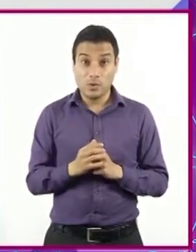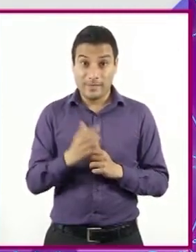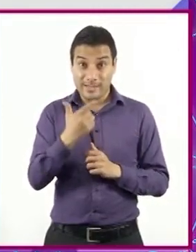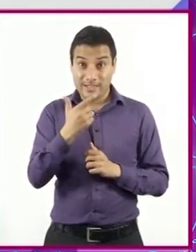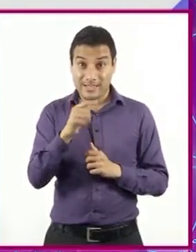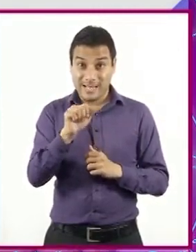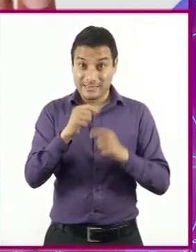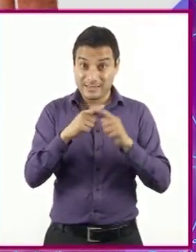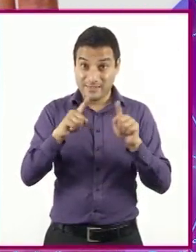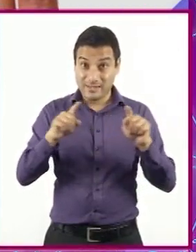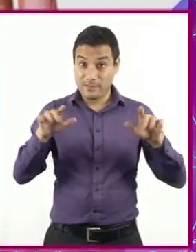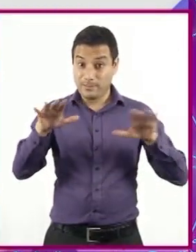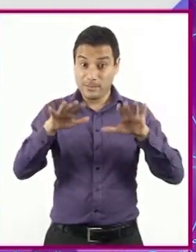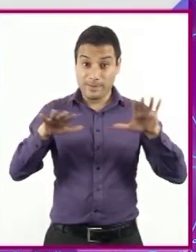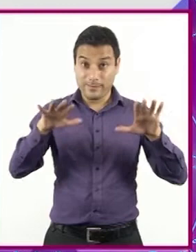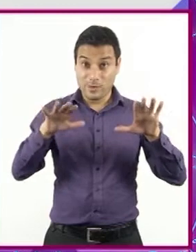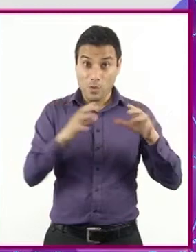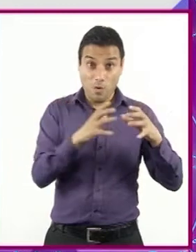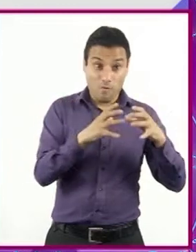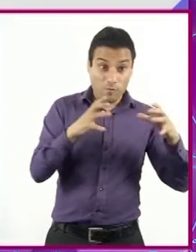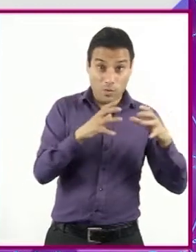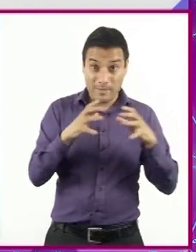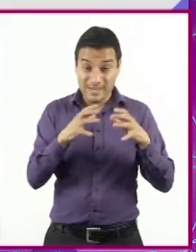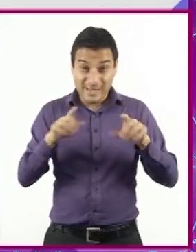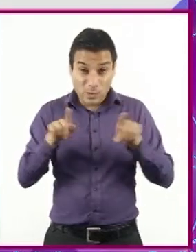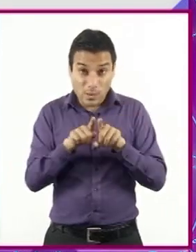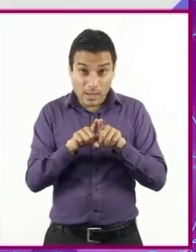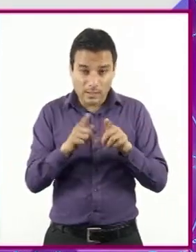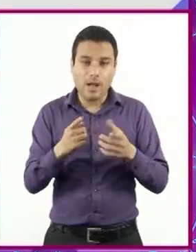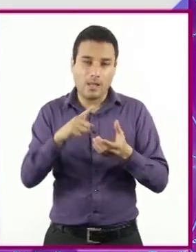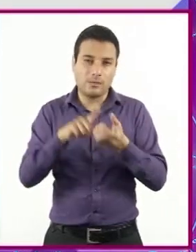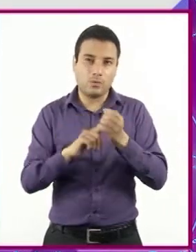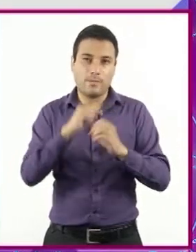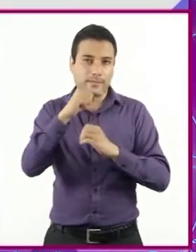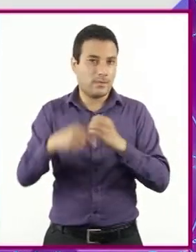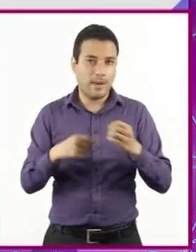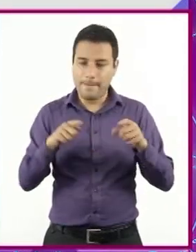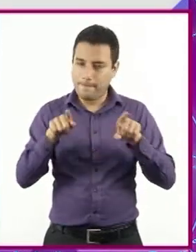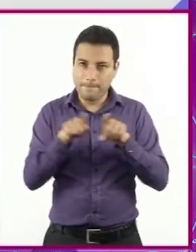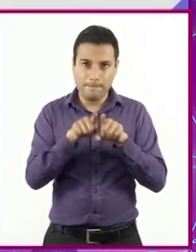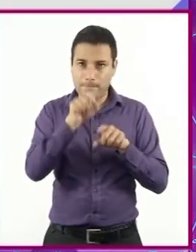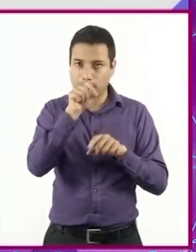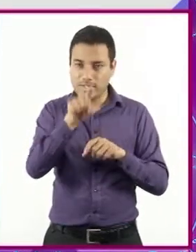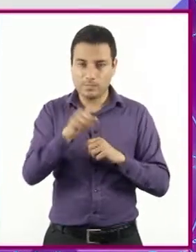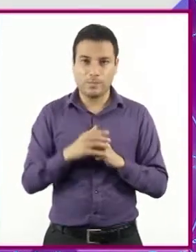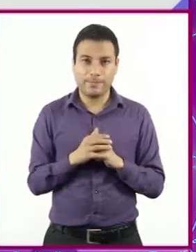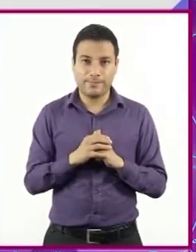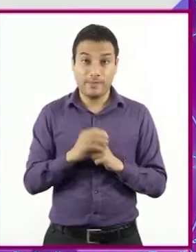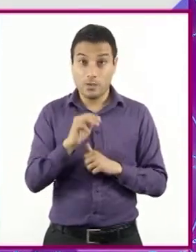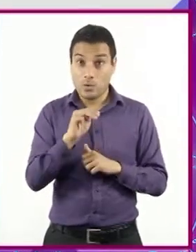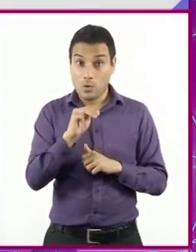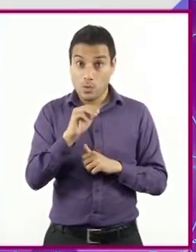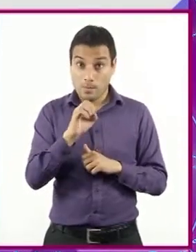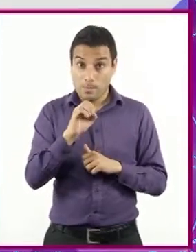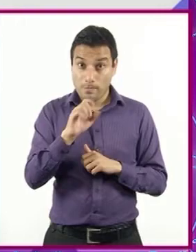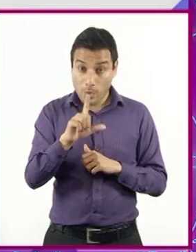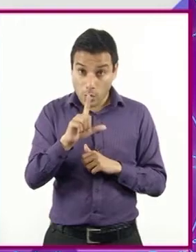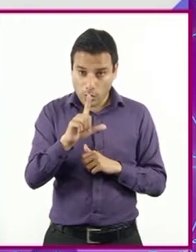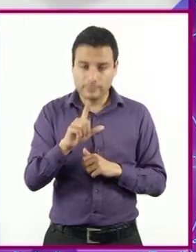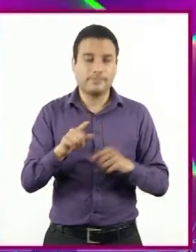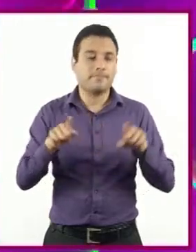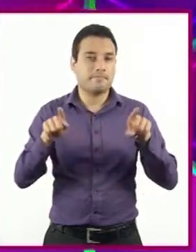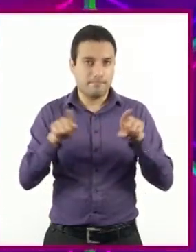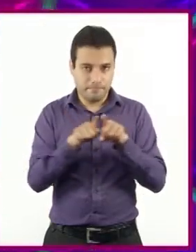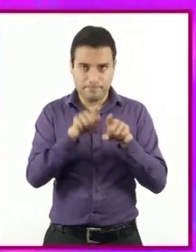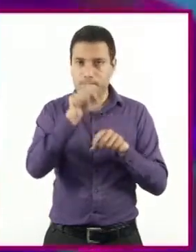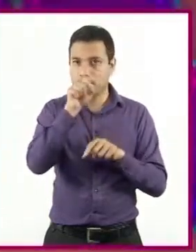gases diferentes tienen el mismo número de partículas. Las relaciones del mol han de ser iguales a las